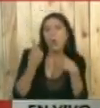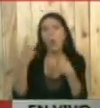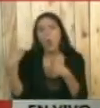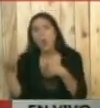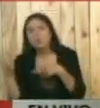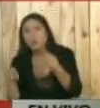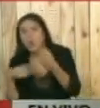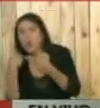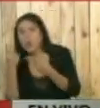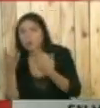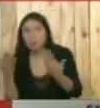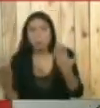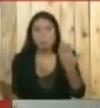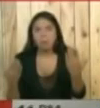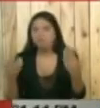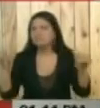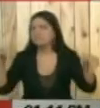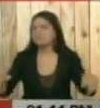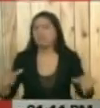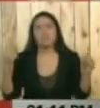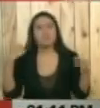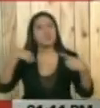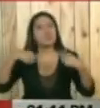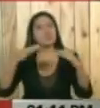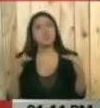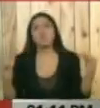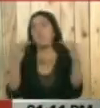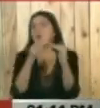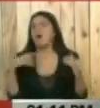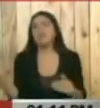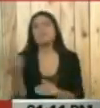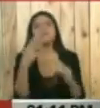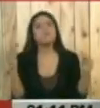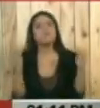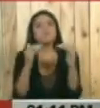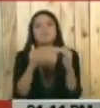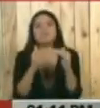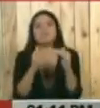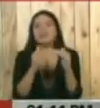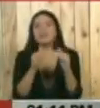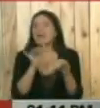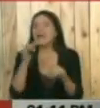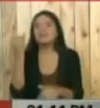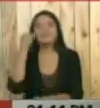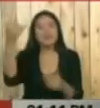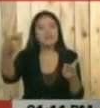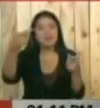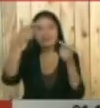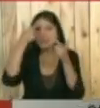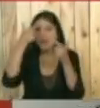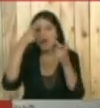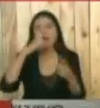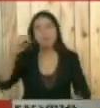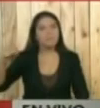otro, Diosdado. Aquí hemos seguido la línea de Chávez, la línea de